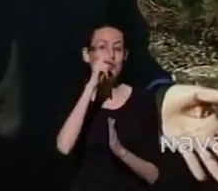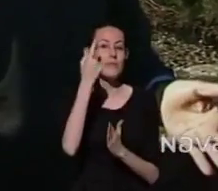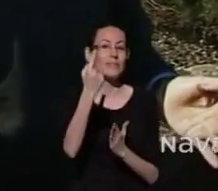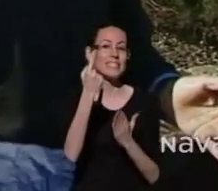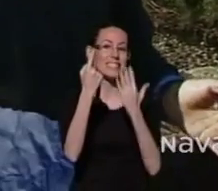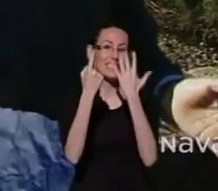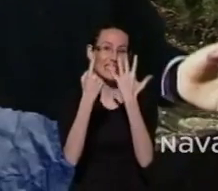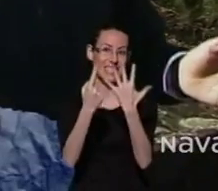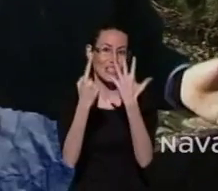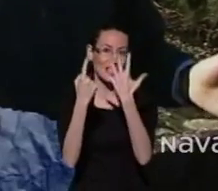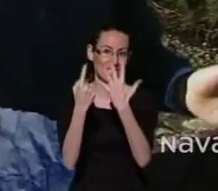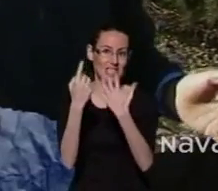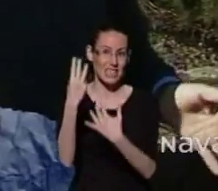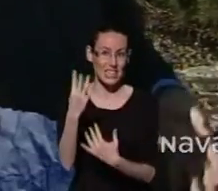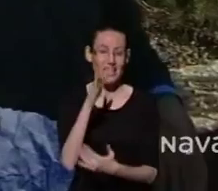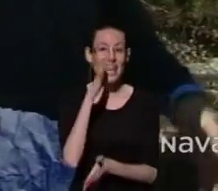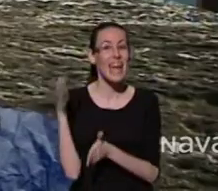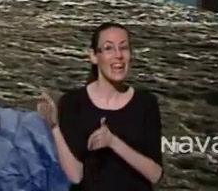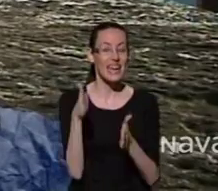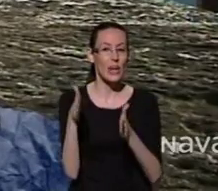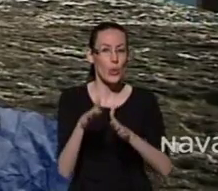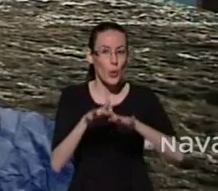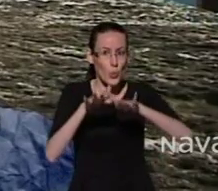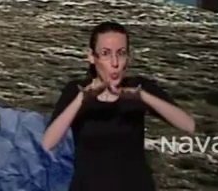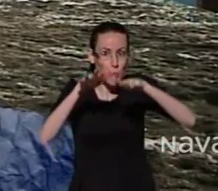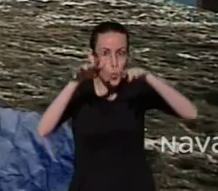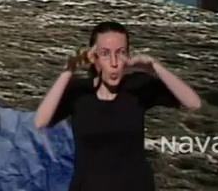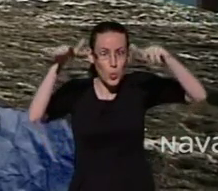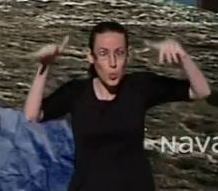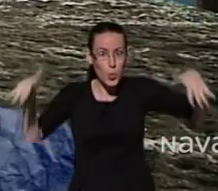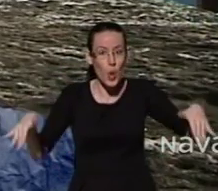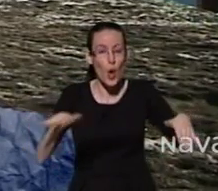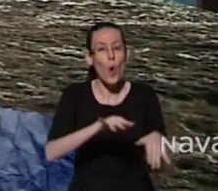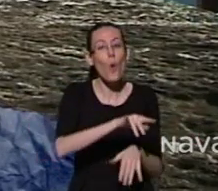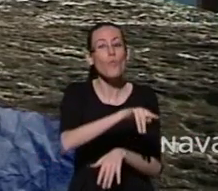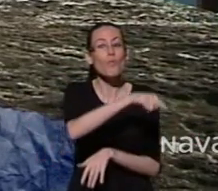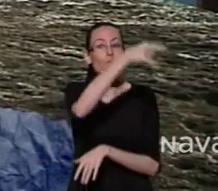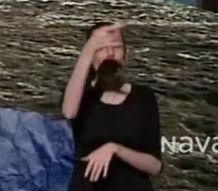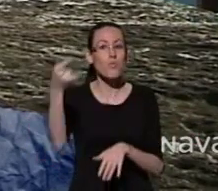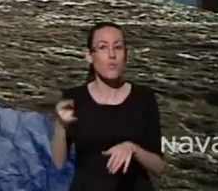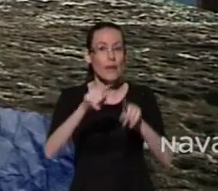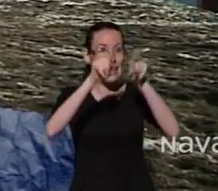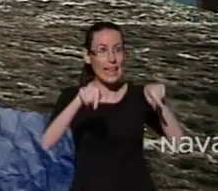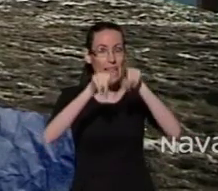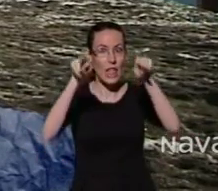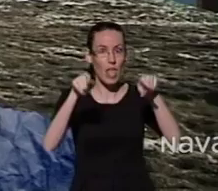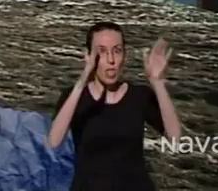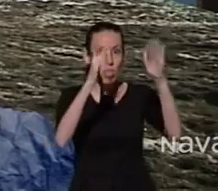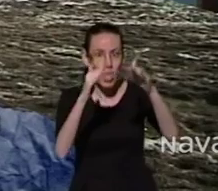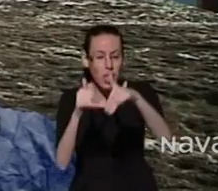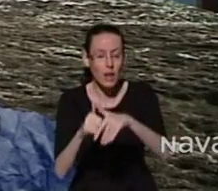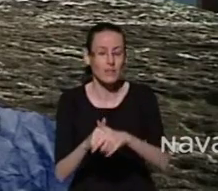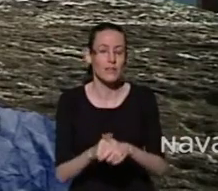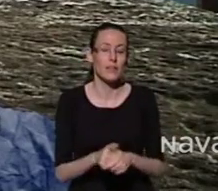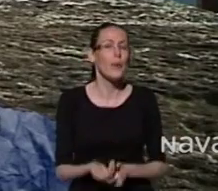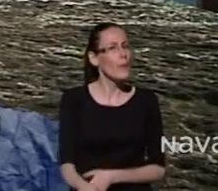río tuvo una crecida muy importante y se llevó dos arcos del puente. Una característica, un secreto guardado, que fue un puente